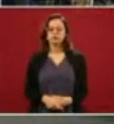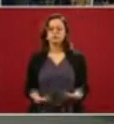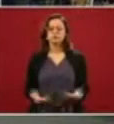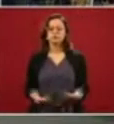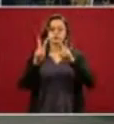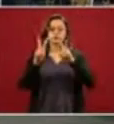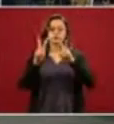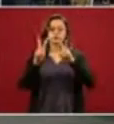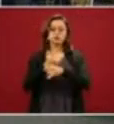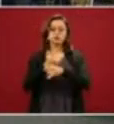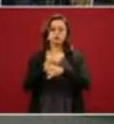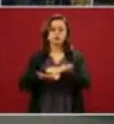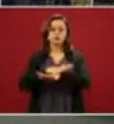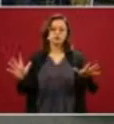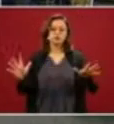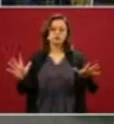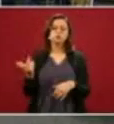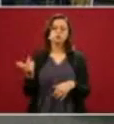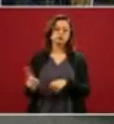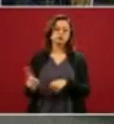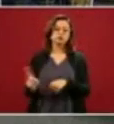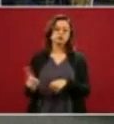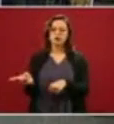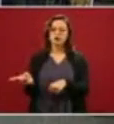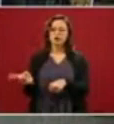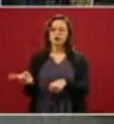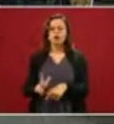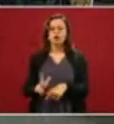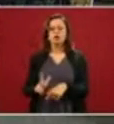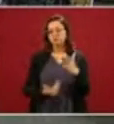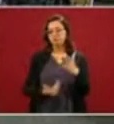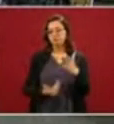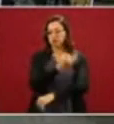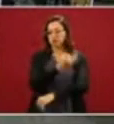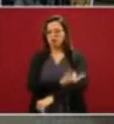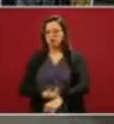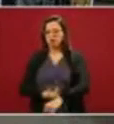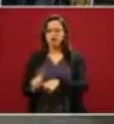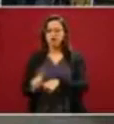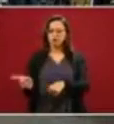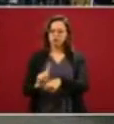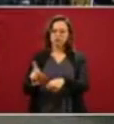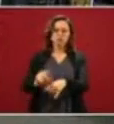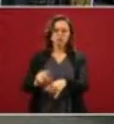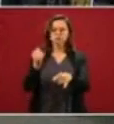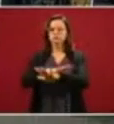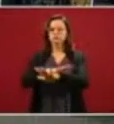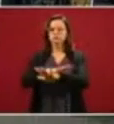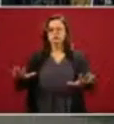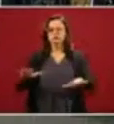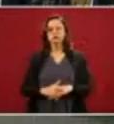todos los días, ocasiones 2 veces al día, y me gustaría respetuosamente convocar su